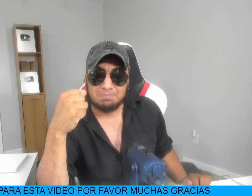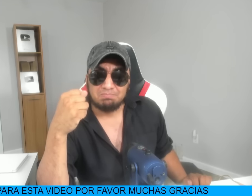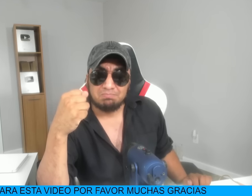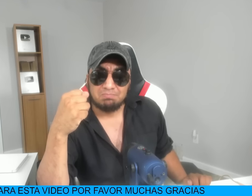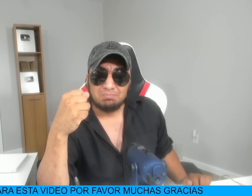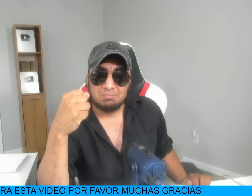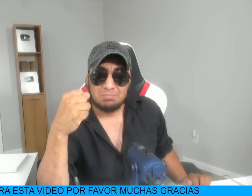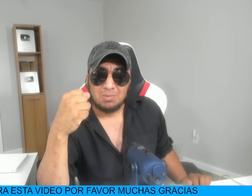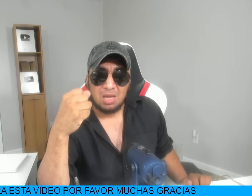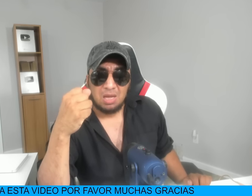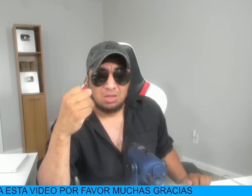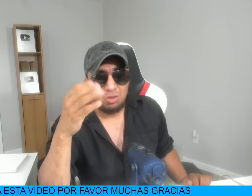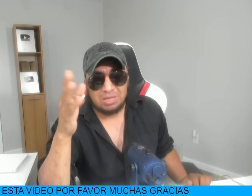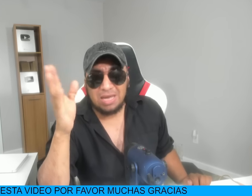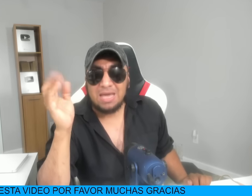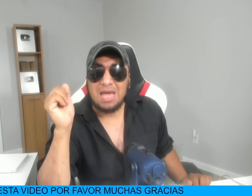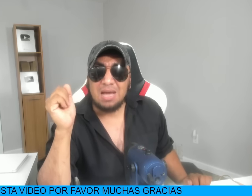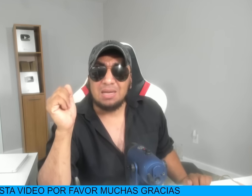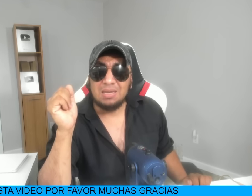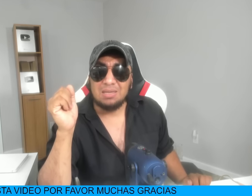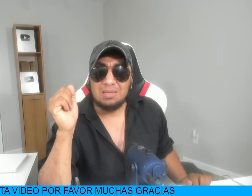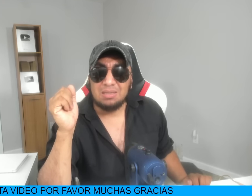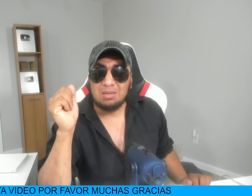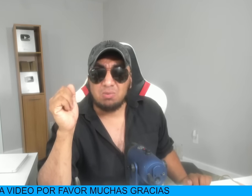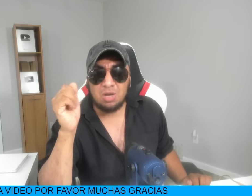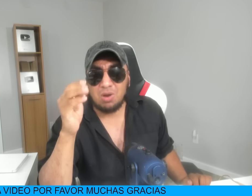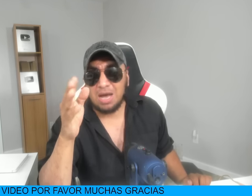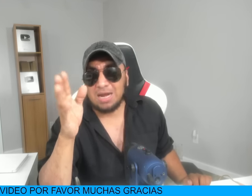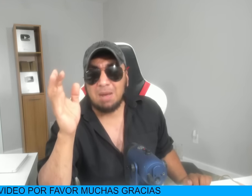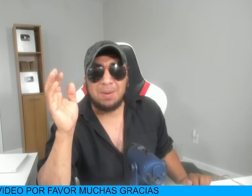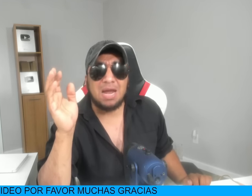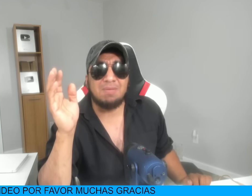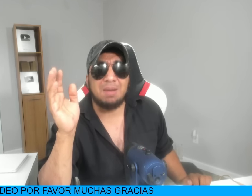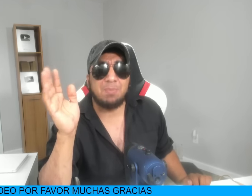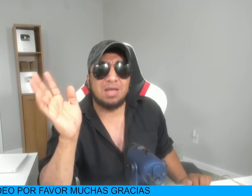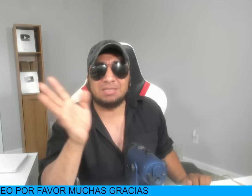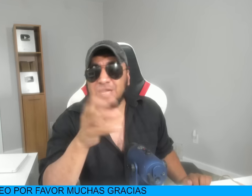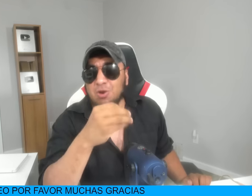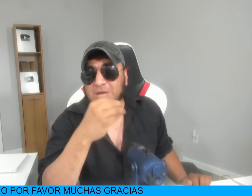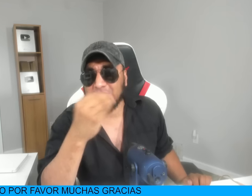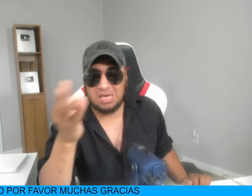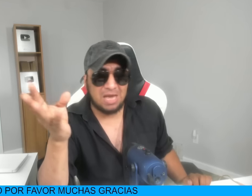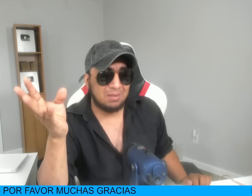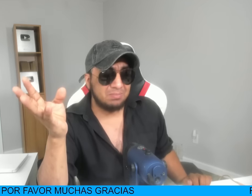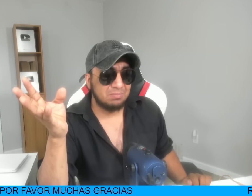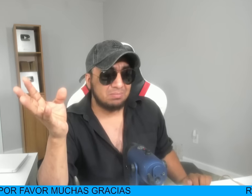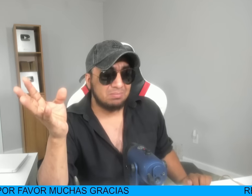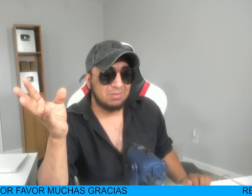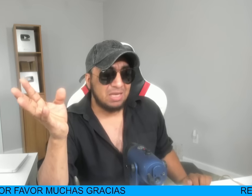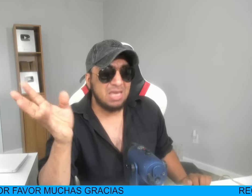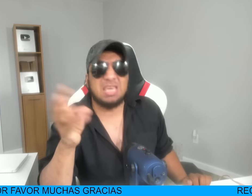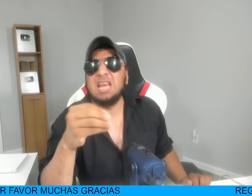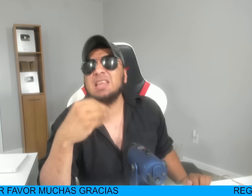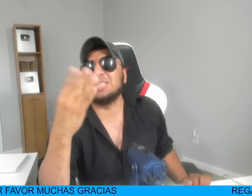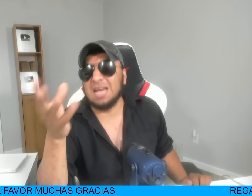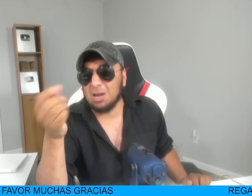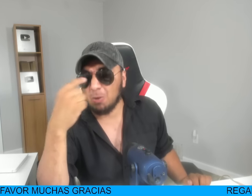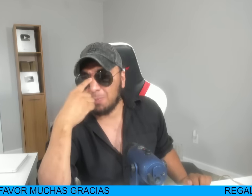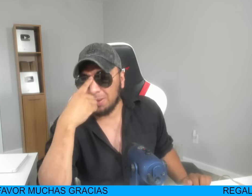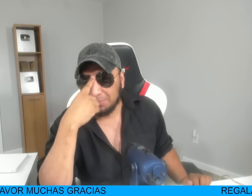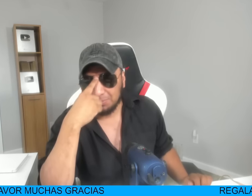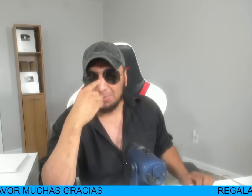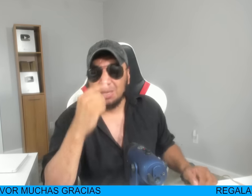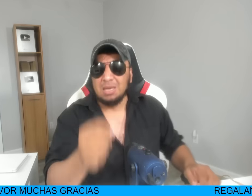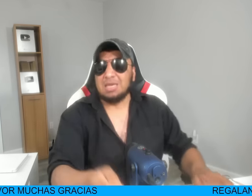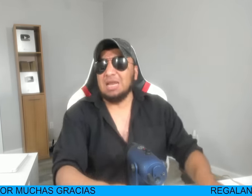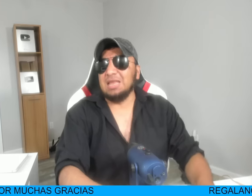Ideas, donde ella, cuando agarra la palabra, puede decir lo que quiera. ¿Y quién le dice algo,